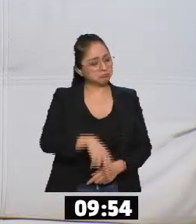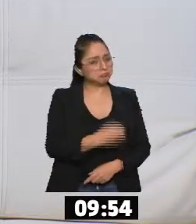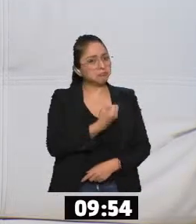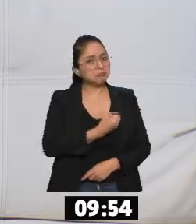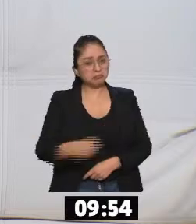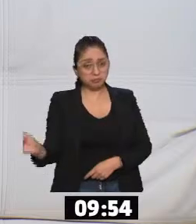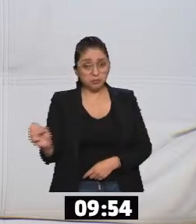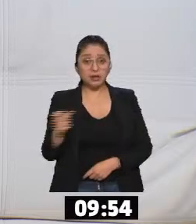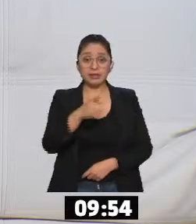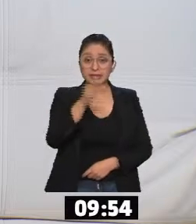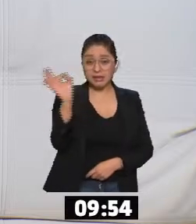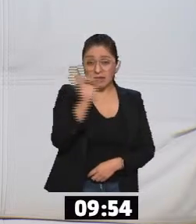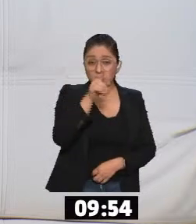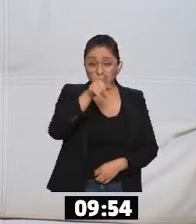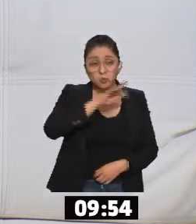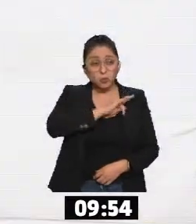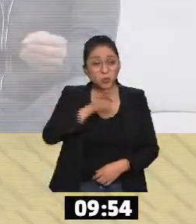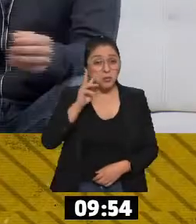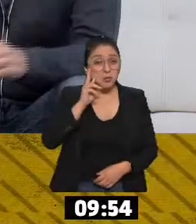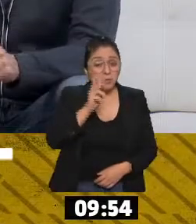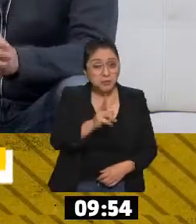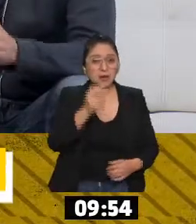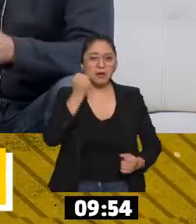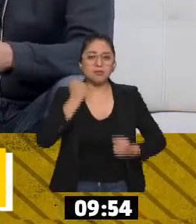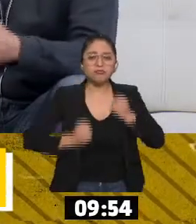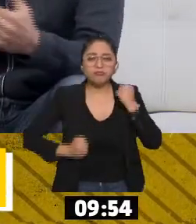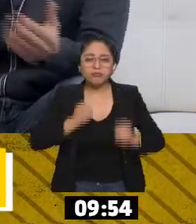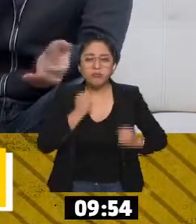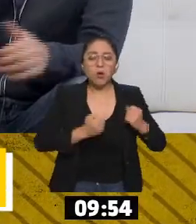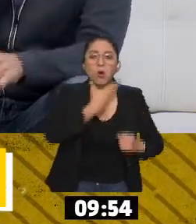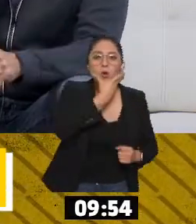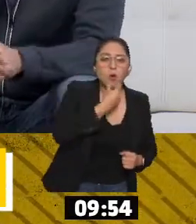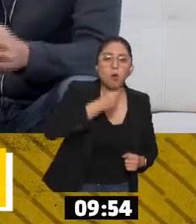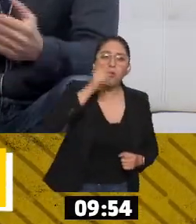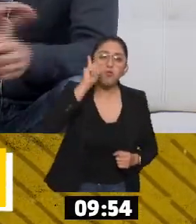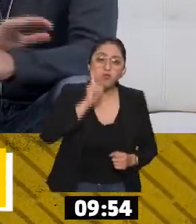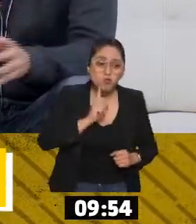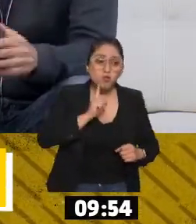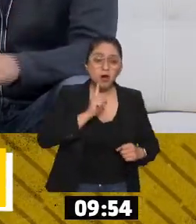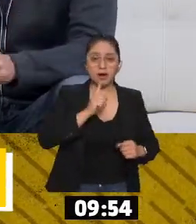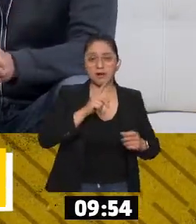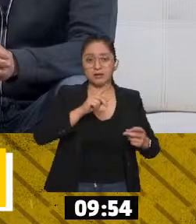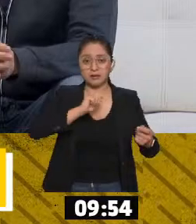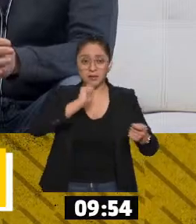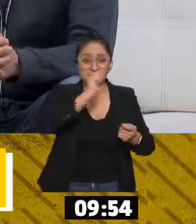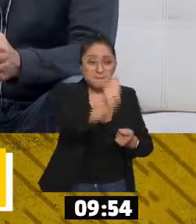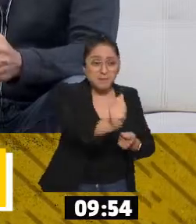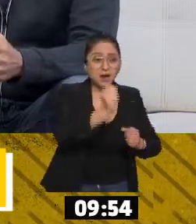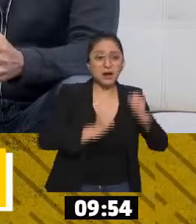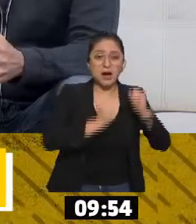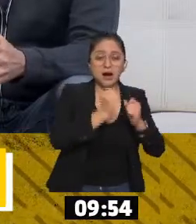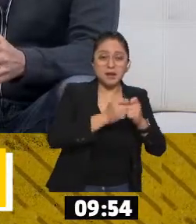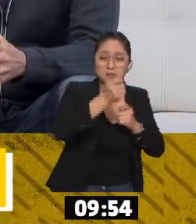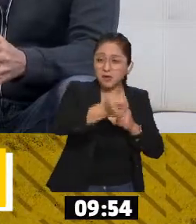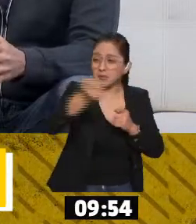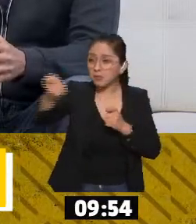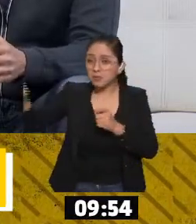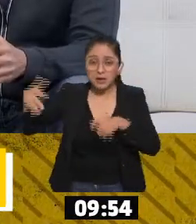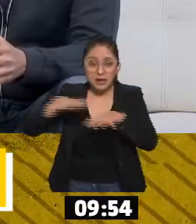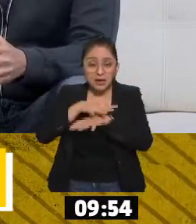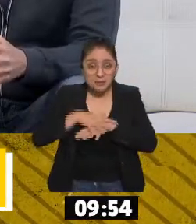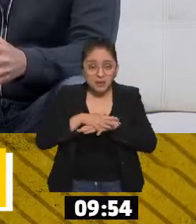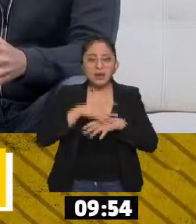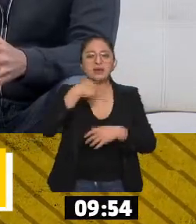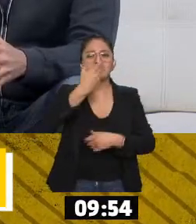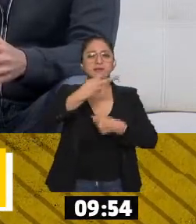ver alguna competencia de relevo mixto, ya sea en la alberca o en la tenis. Lo padre era lo que decía la señora, que de repente en el segundo relevo